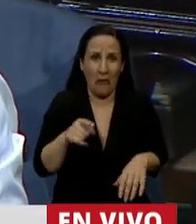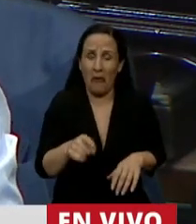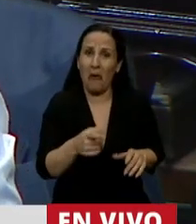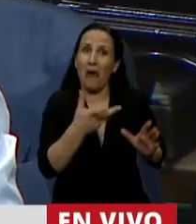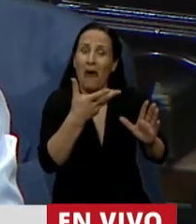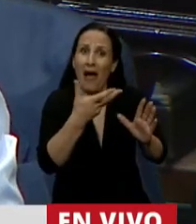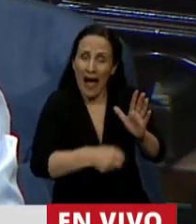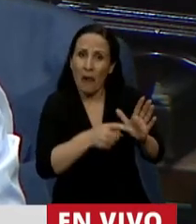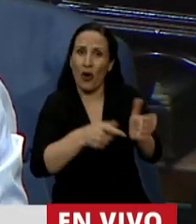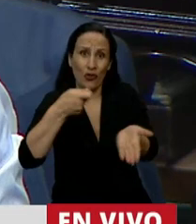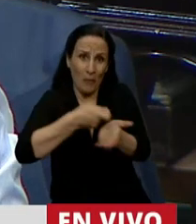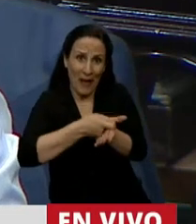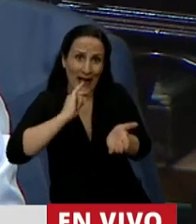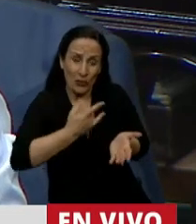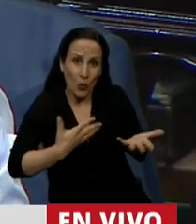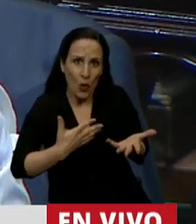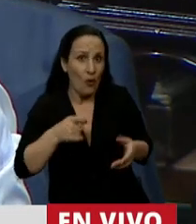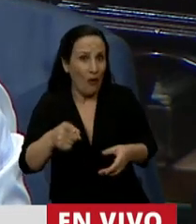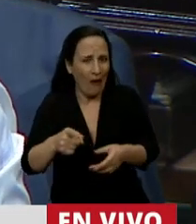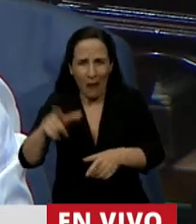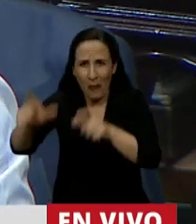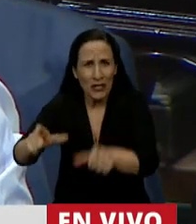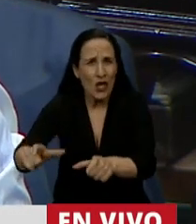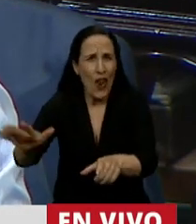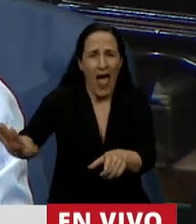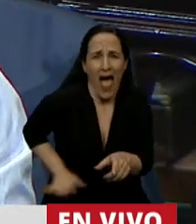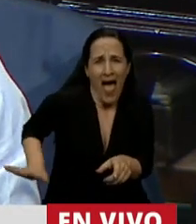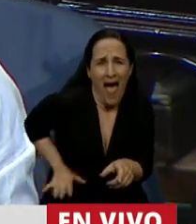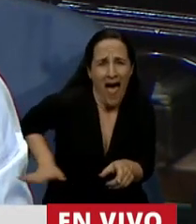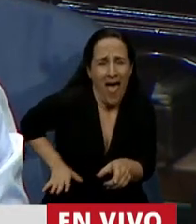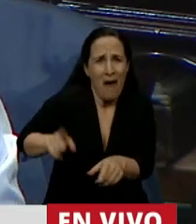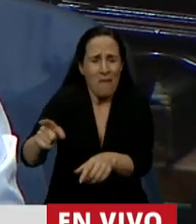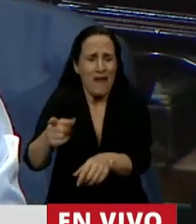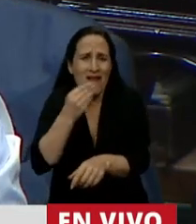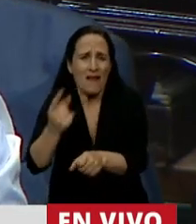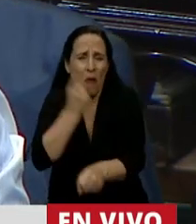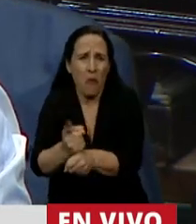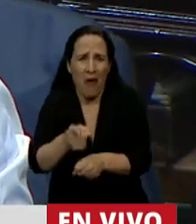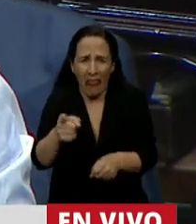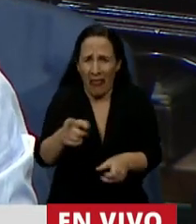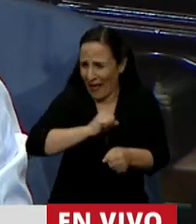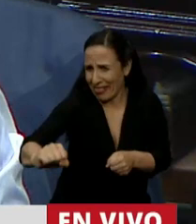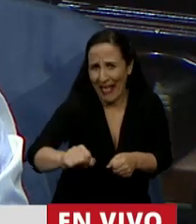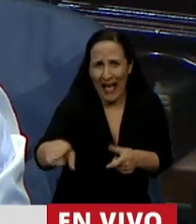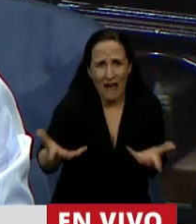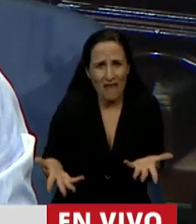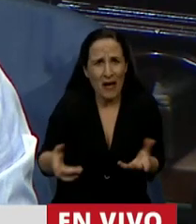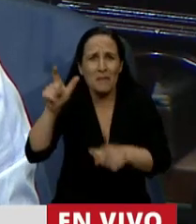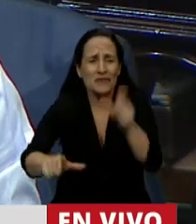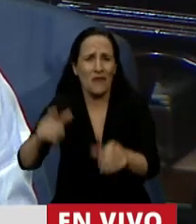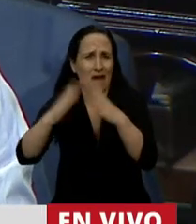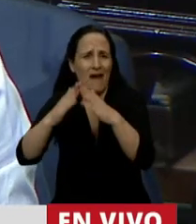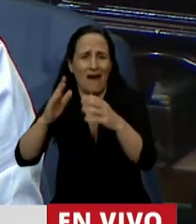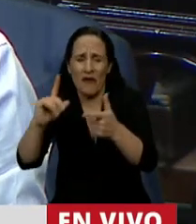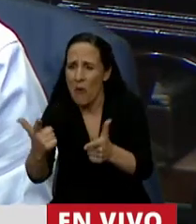un robo para aquellos que tienen hambre y no pueden comer. Es una estafa para aquellos que no tienen vivienda,